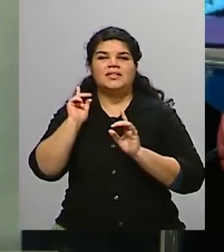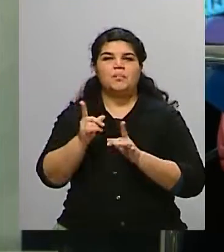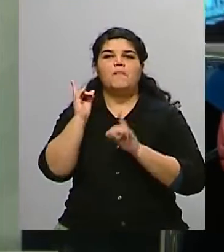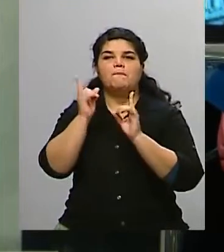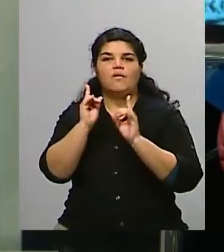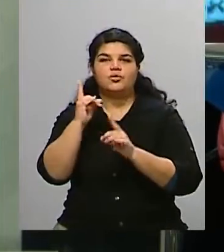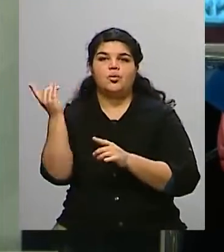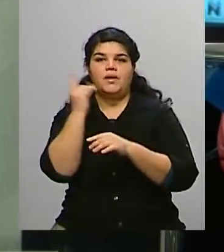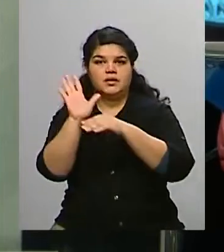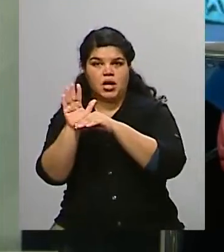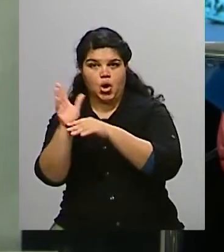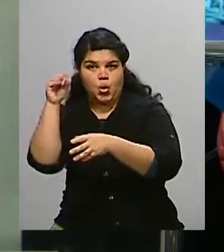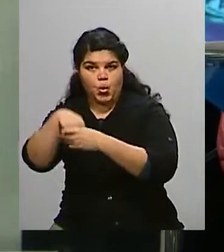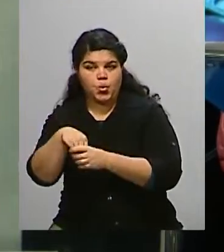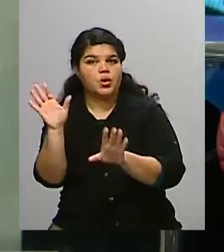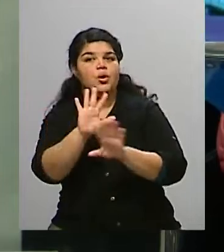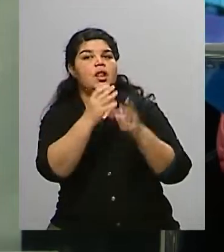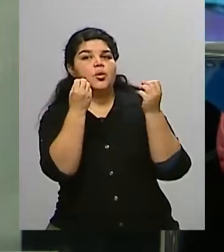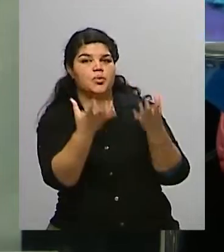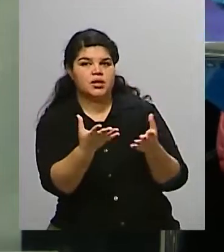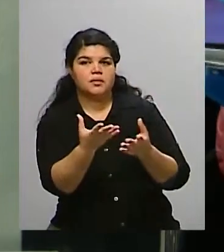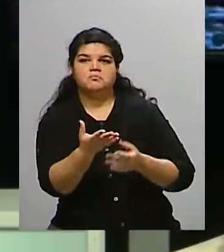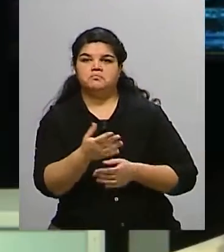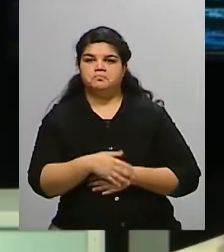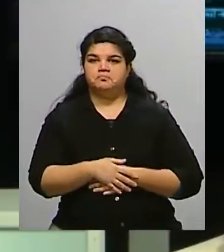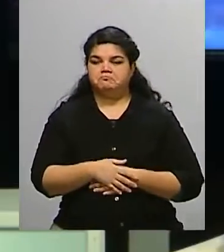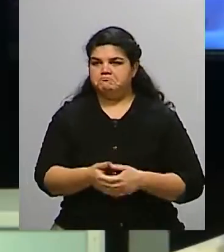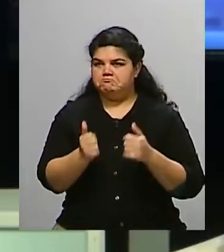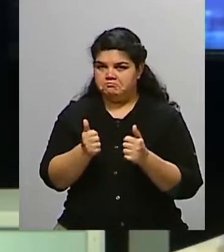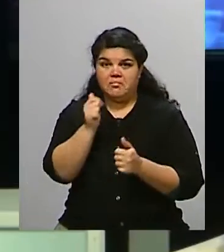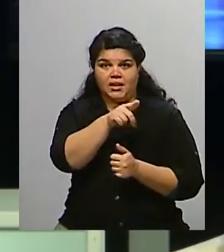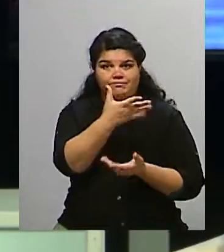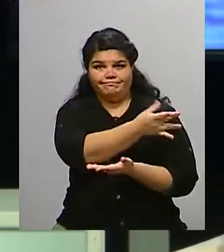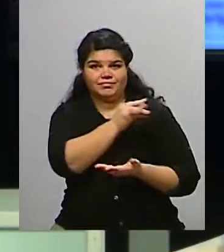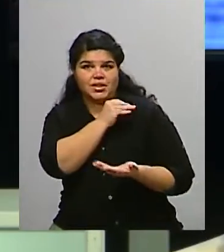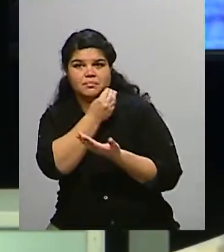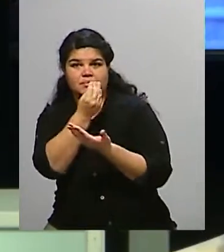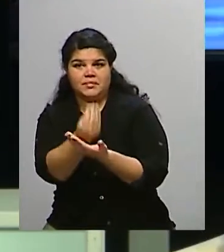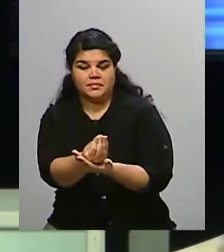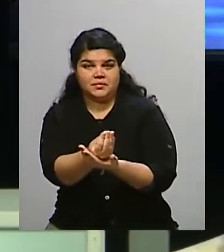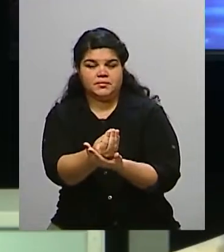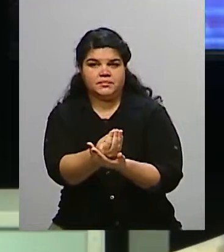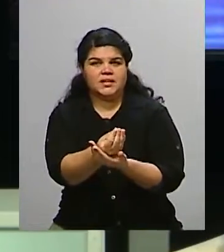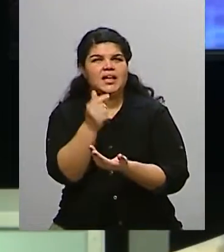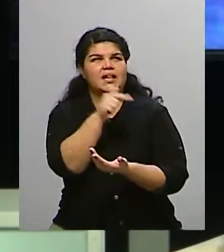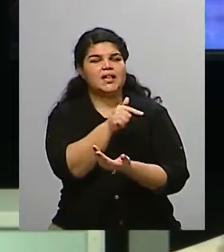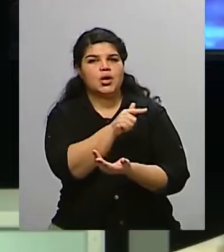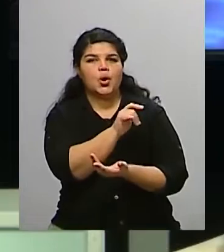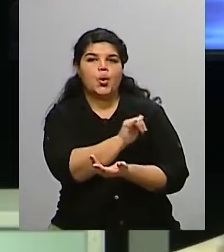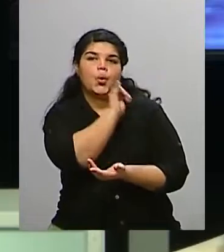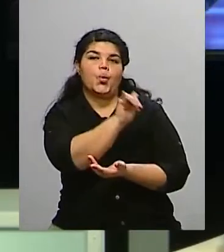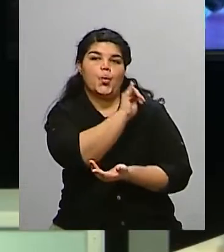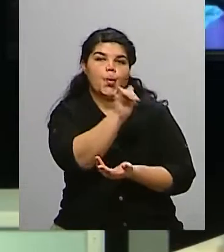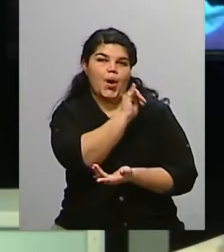nosotros. ¿Qué tal, Víctor? ¿Cómo estás? ¿Qué tal? ¿Cómo estás? Mucho gusto. Bueno, él va a ser nuestro invitado esta noche, en realidad nuestro panelista, porque el